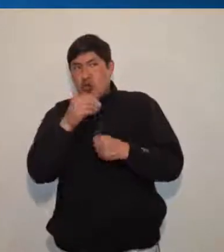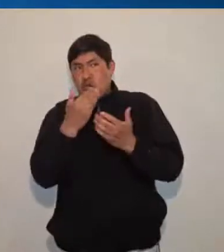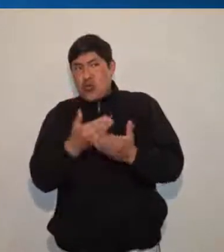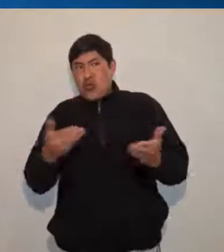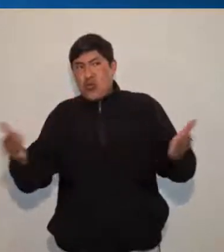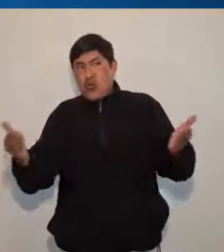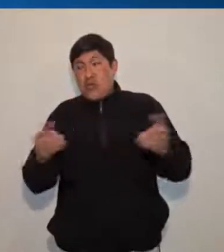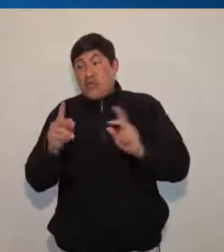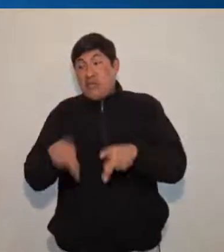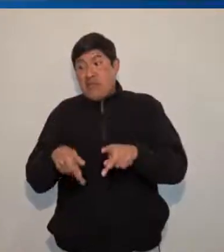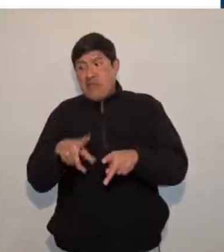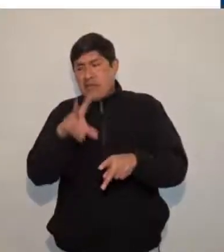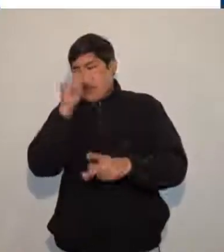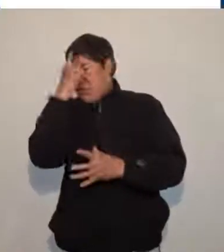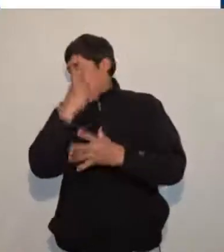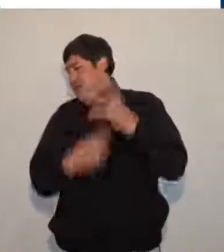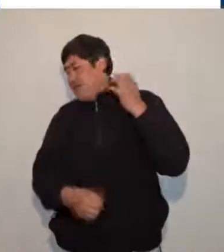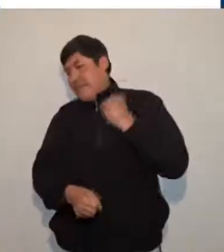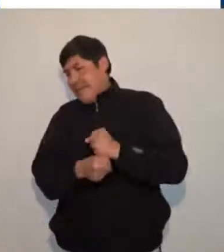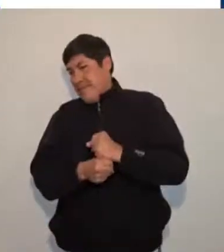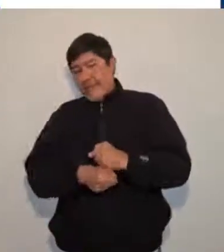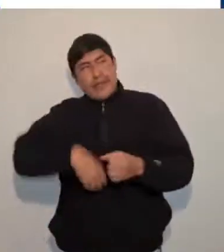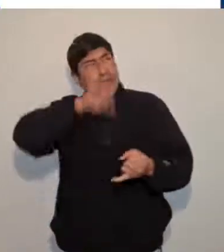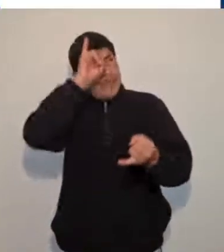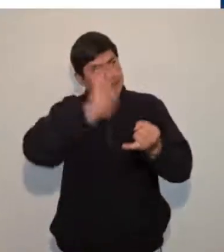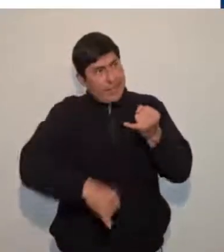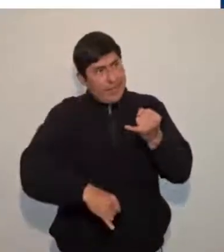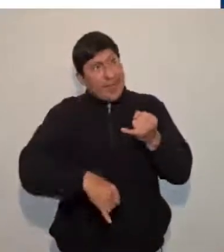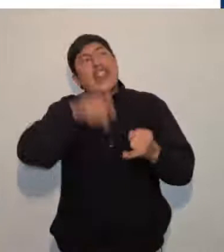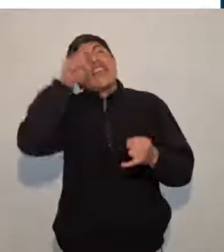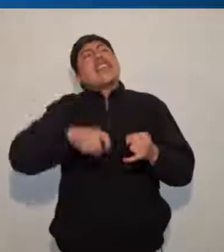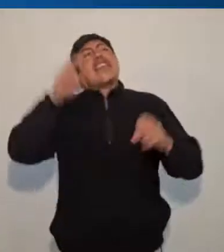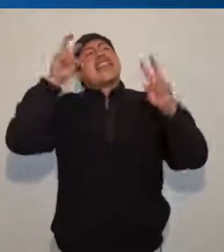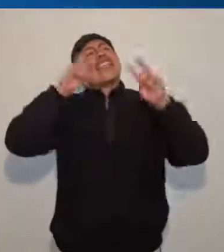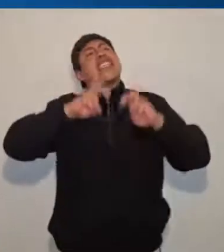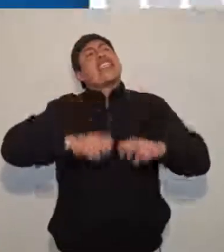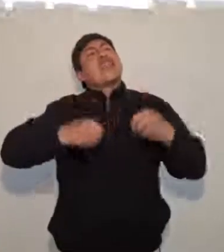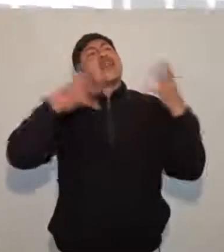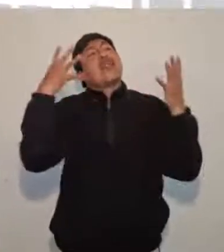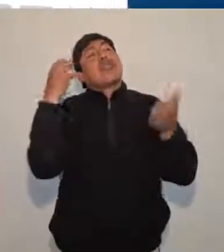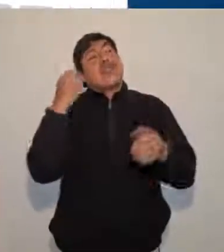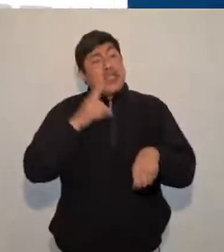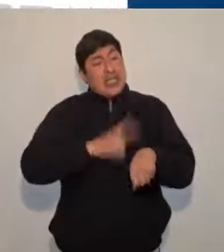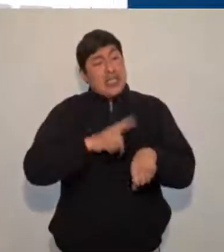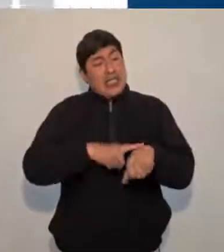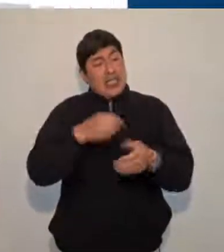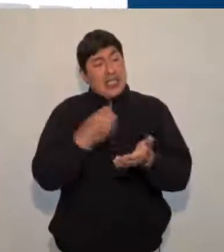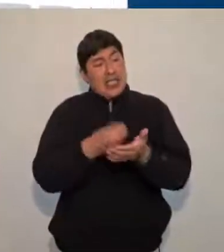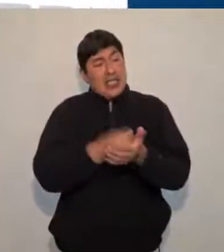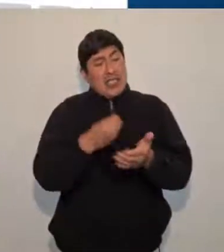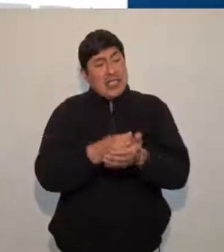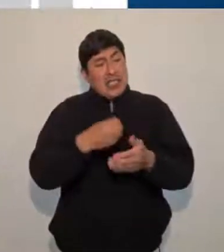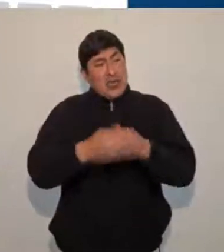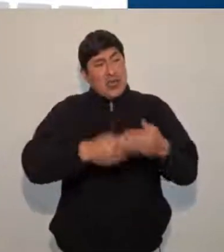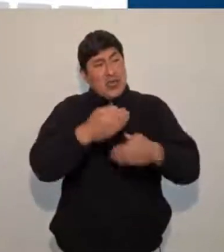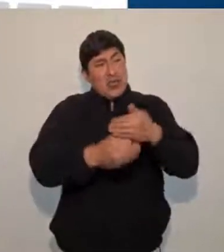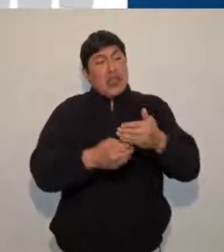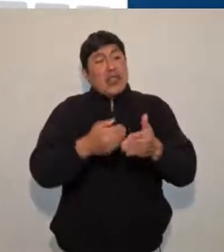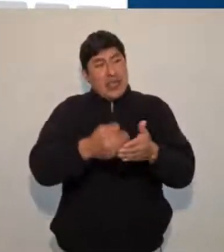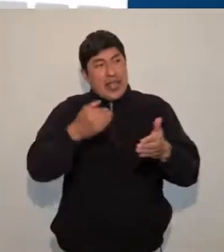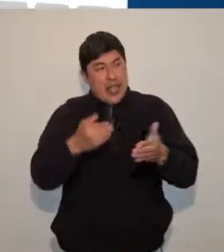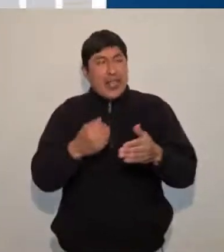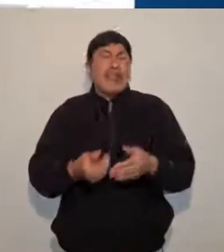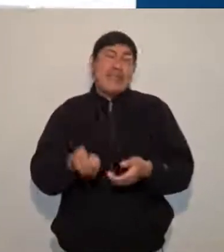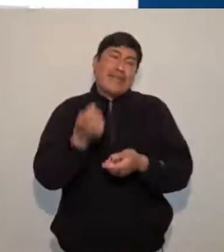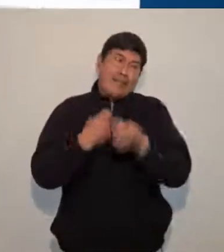meta en actividades o con personas en las que no confía. Finalmente, debe analizar cuánto tiempo estará su platita invertida antes